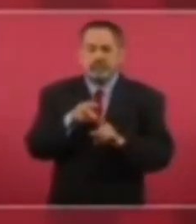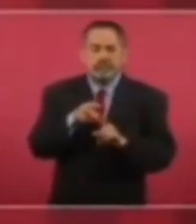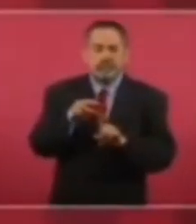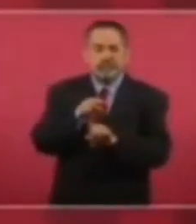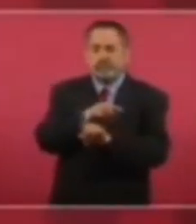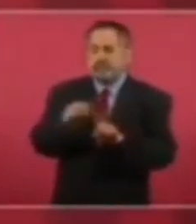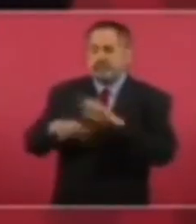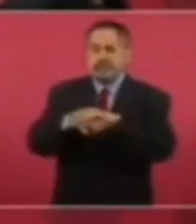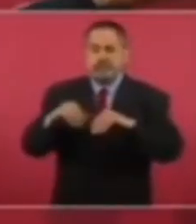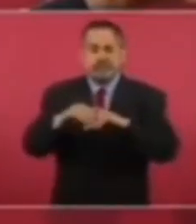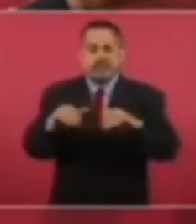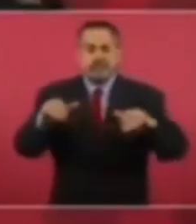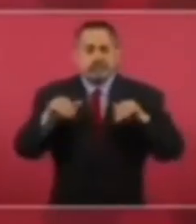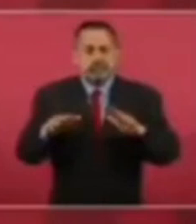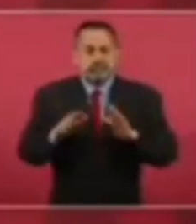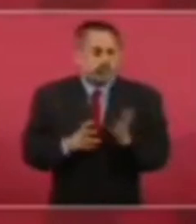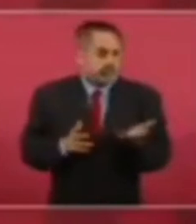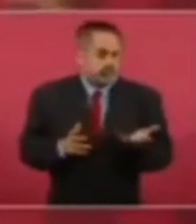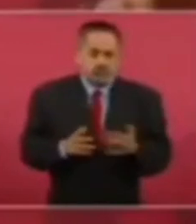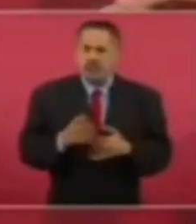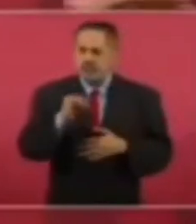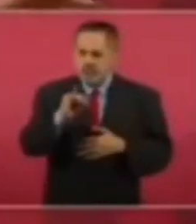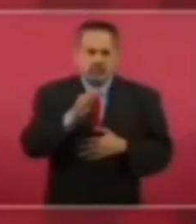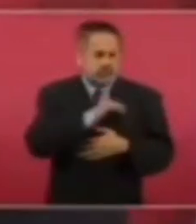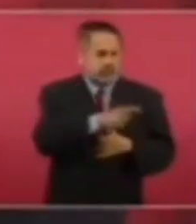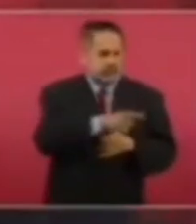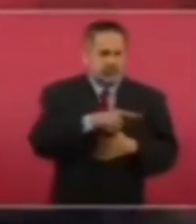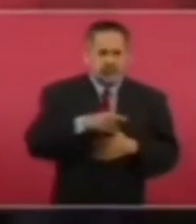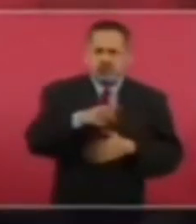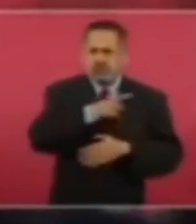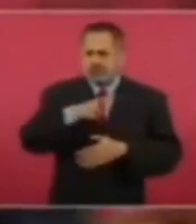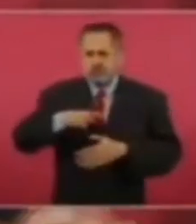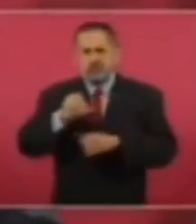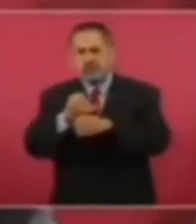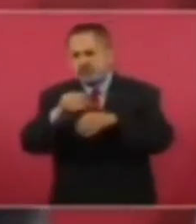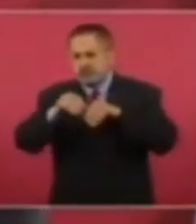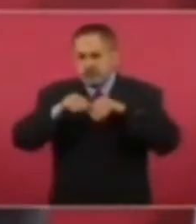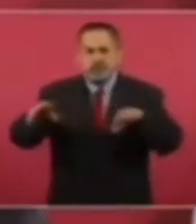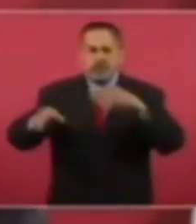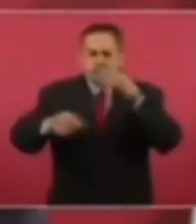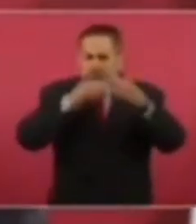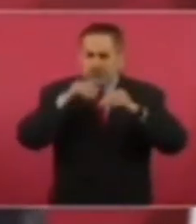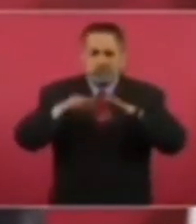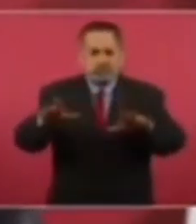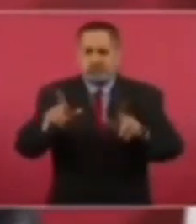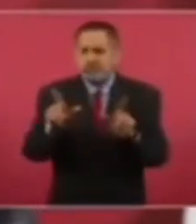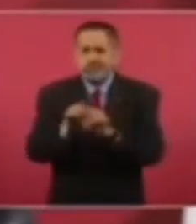que se informe, nada más,